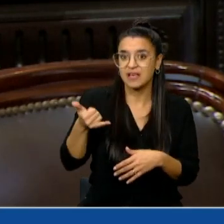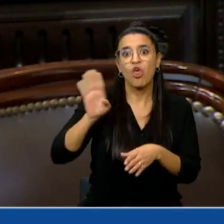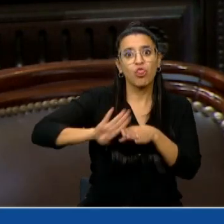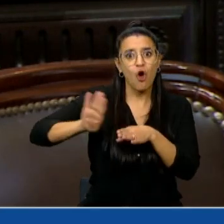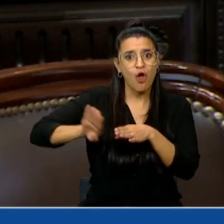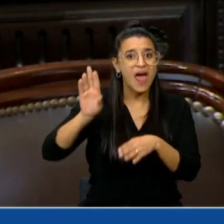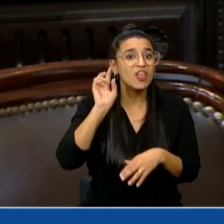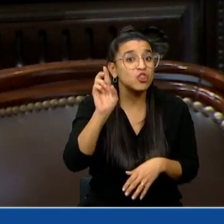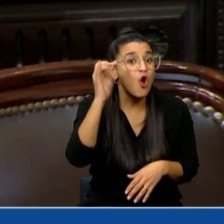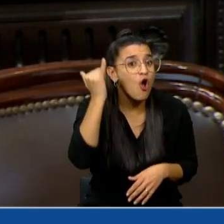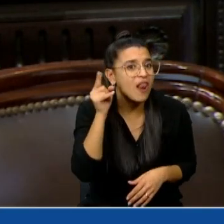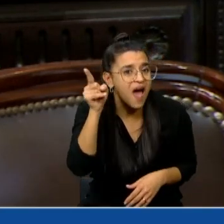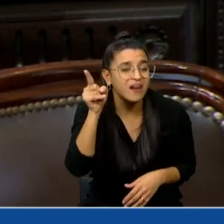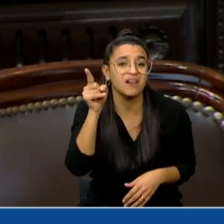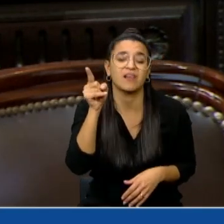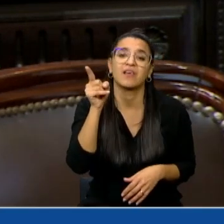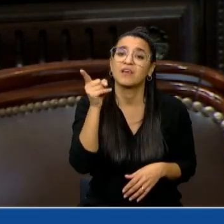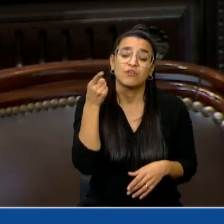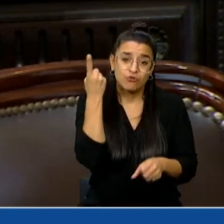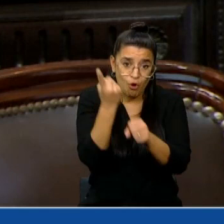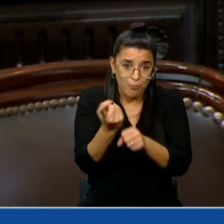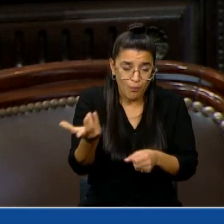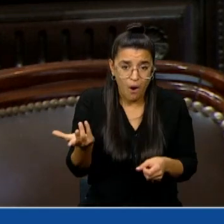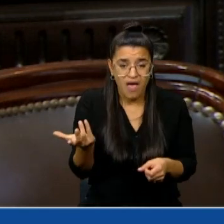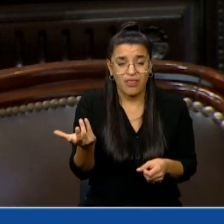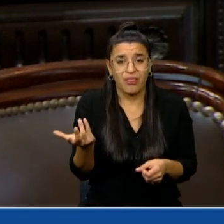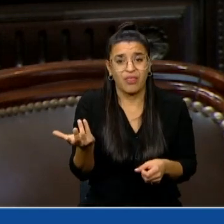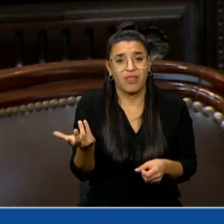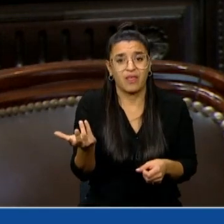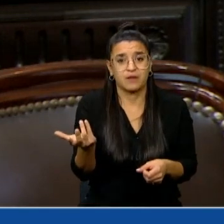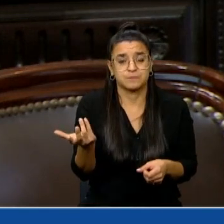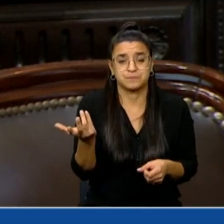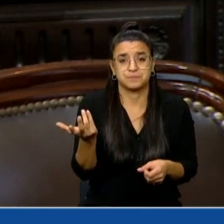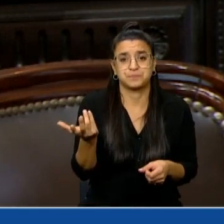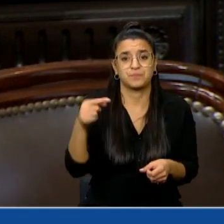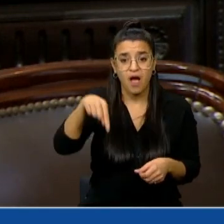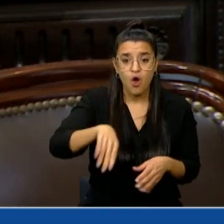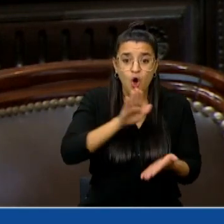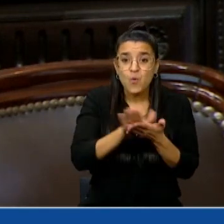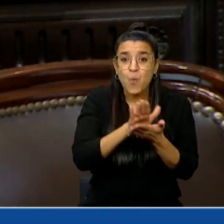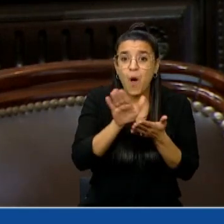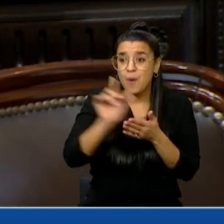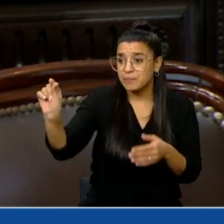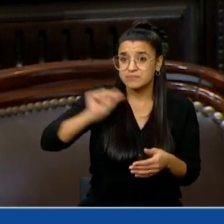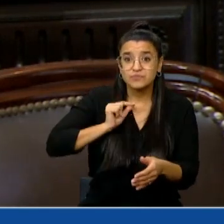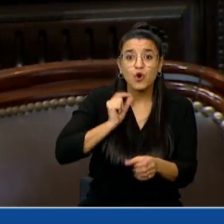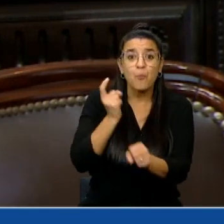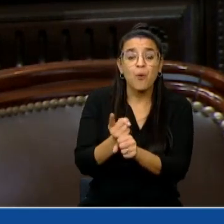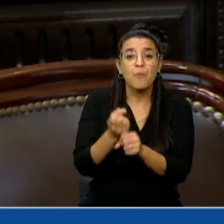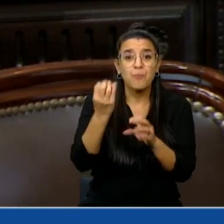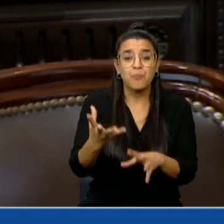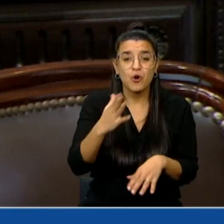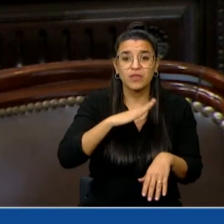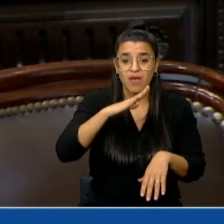en dólares y tienen la imposibilidad de adquirir nuevos préstamos porque han pasado